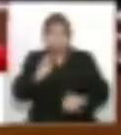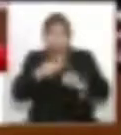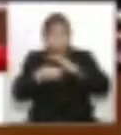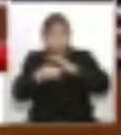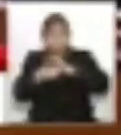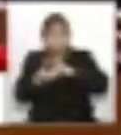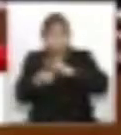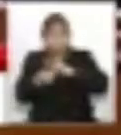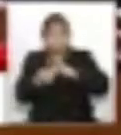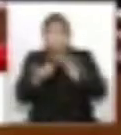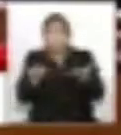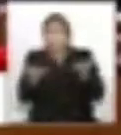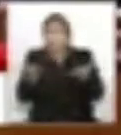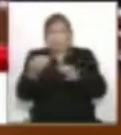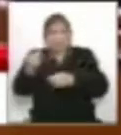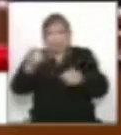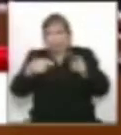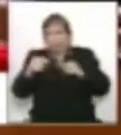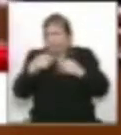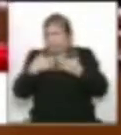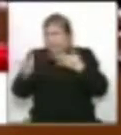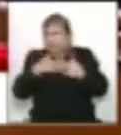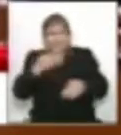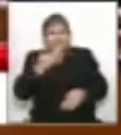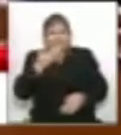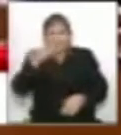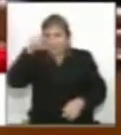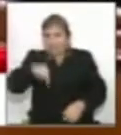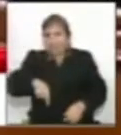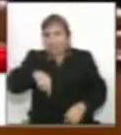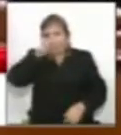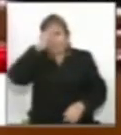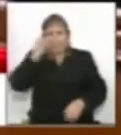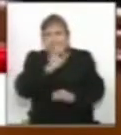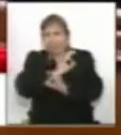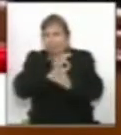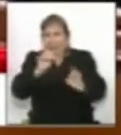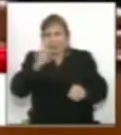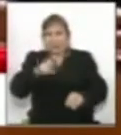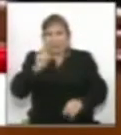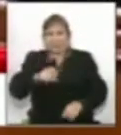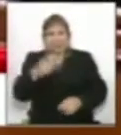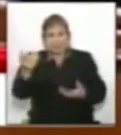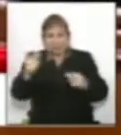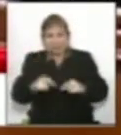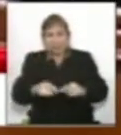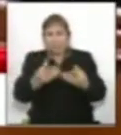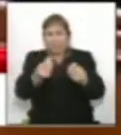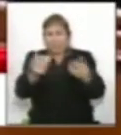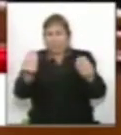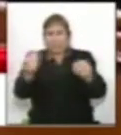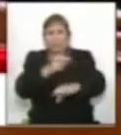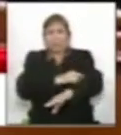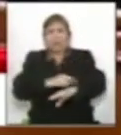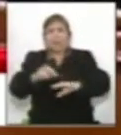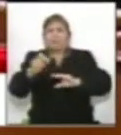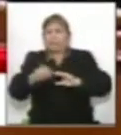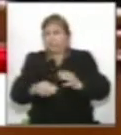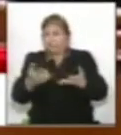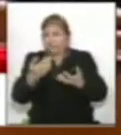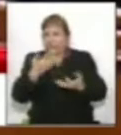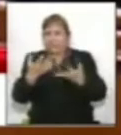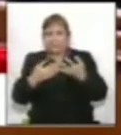corrupción, venga de donde venga, porque nadie en este país es indispensable, porque hay muchos profesionales que podrían